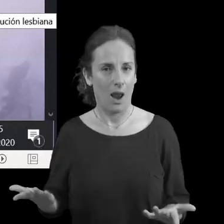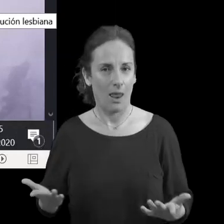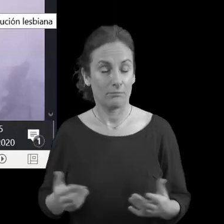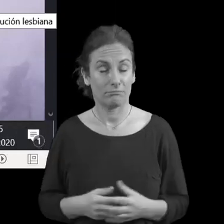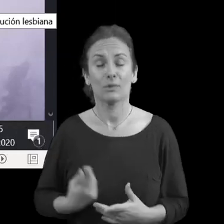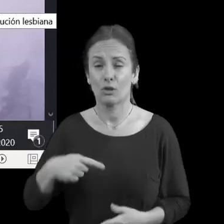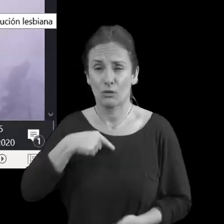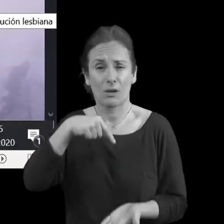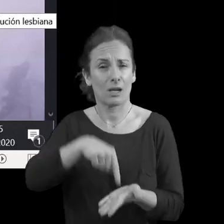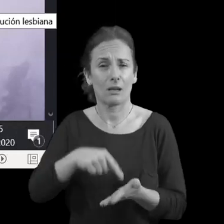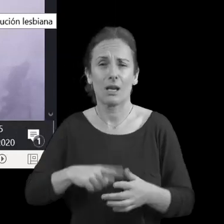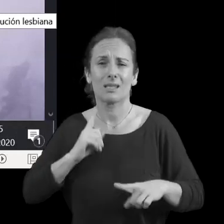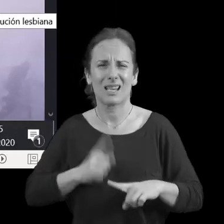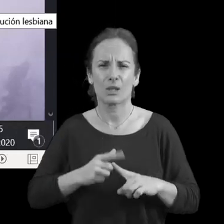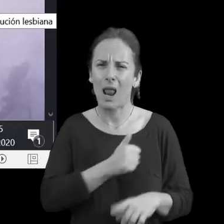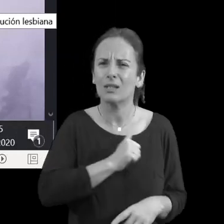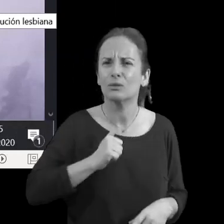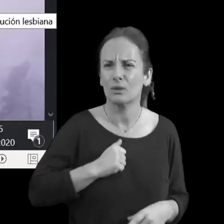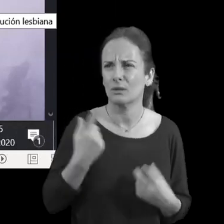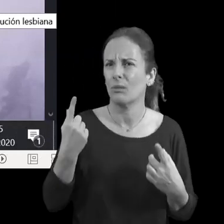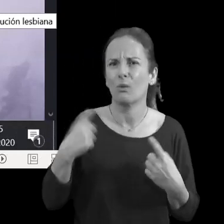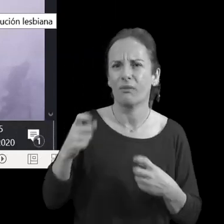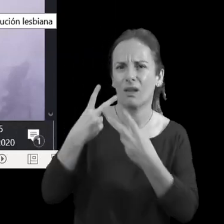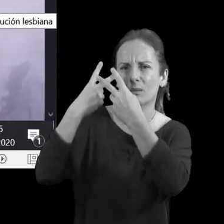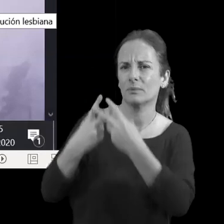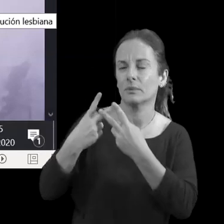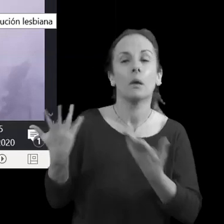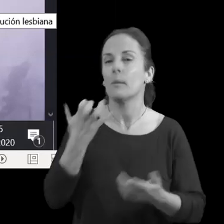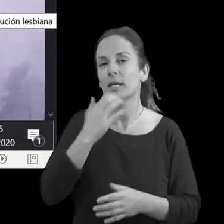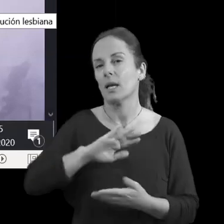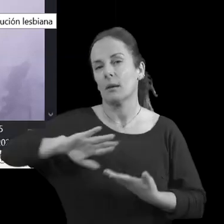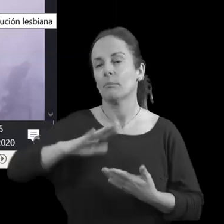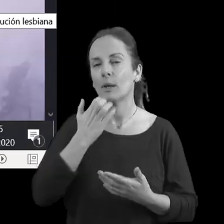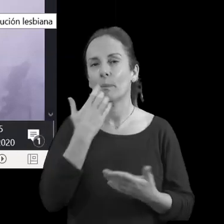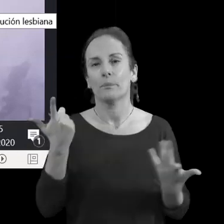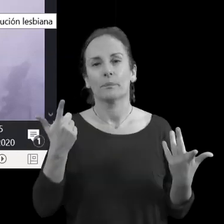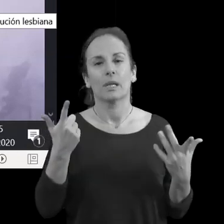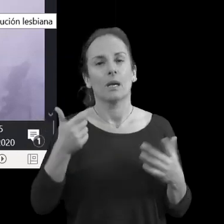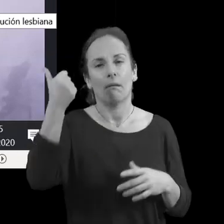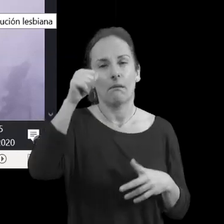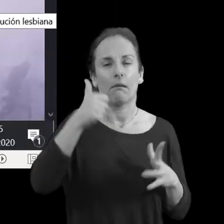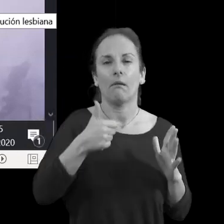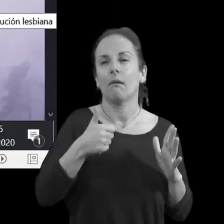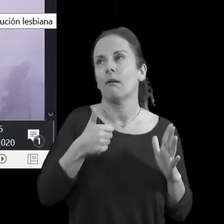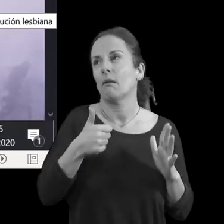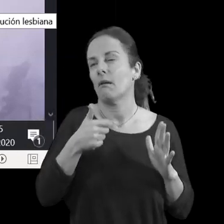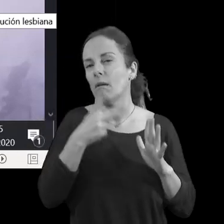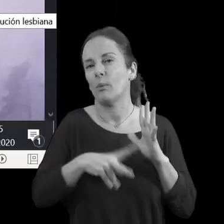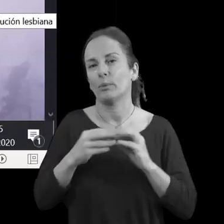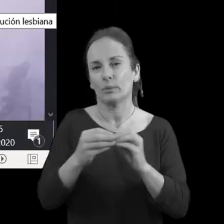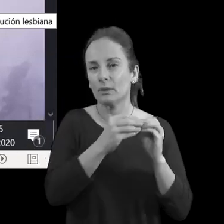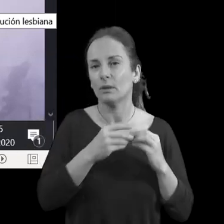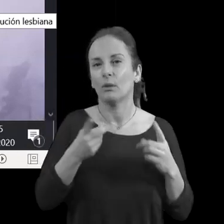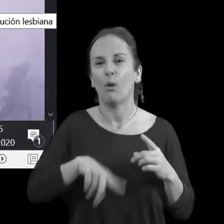autónoma, ¿no? De esas miradas, pues sí, heteromasculinas, de esa pornografía mainstream, ¿no? Y